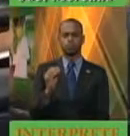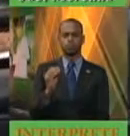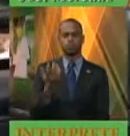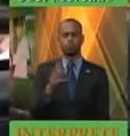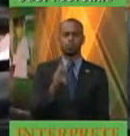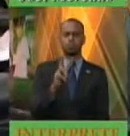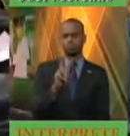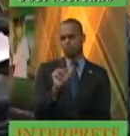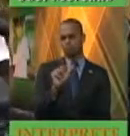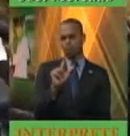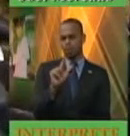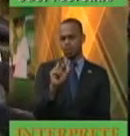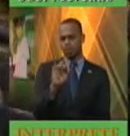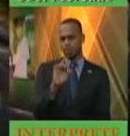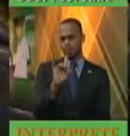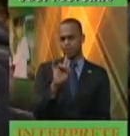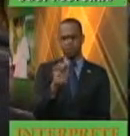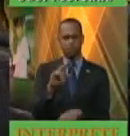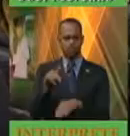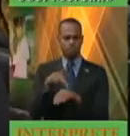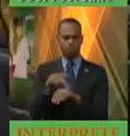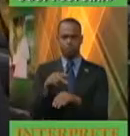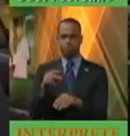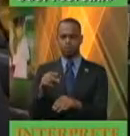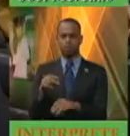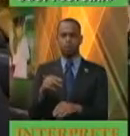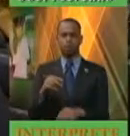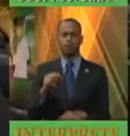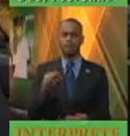en este momento en que nosotros estamos